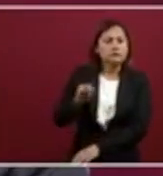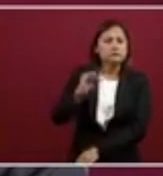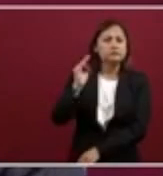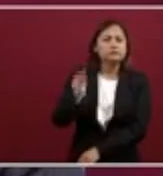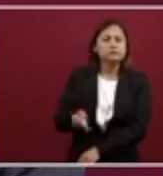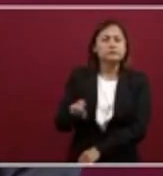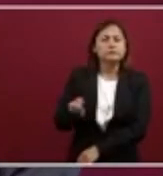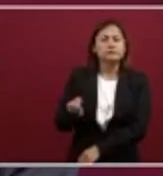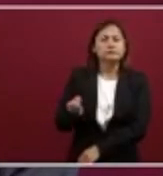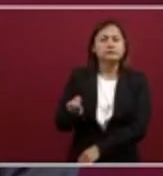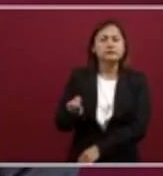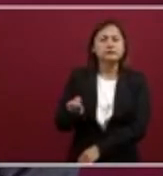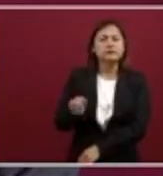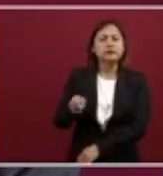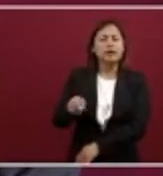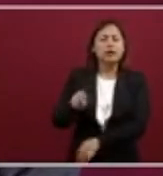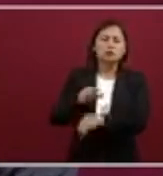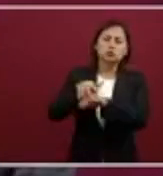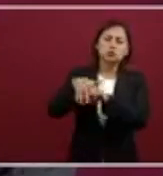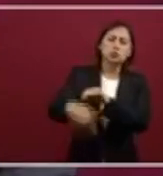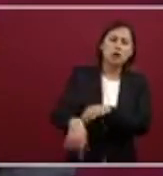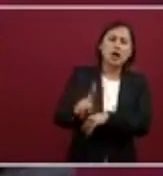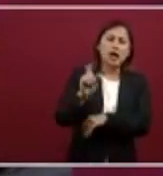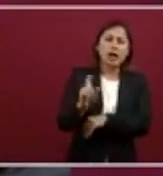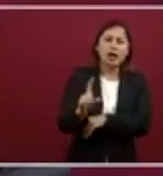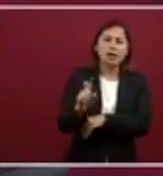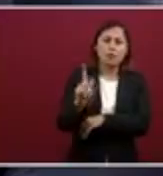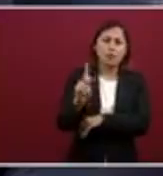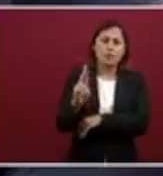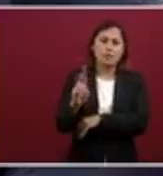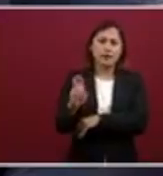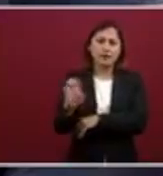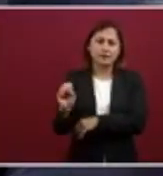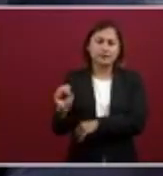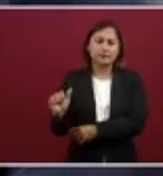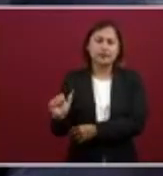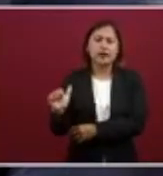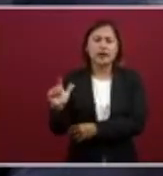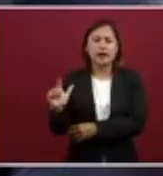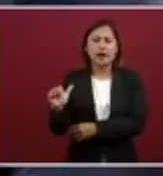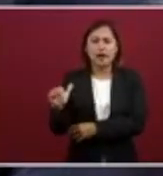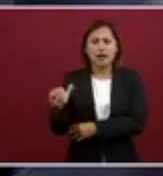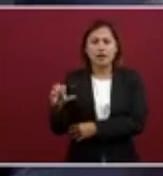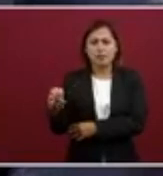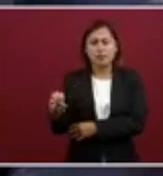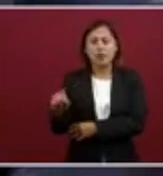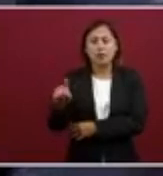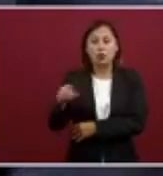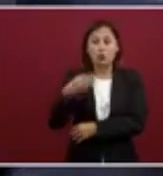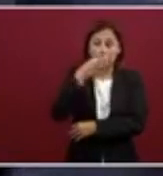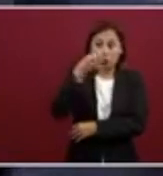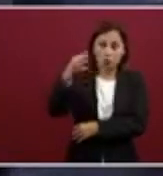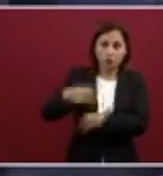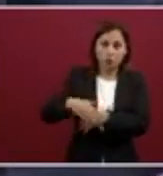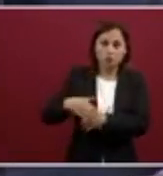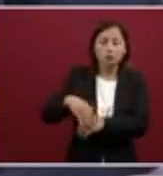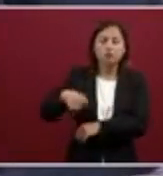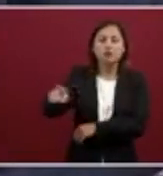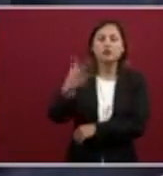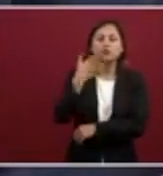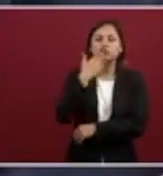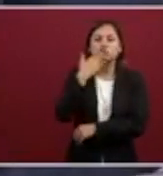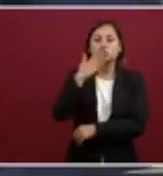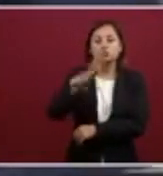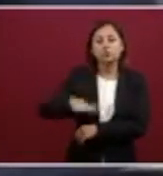la presa de Álamos, esa es una información para Sonora, es una presa que va